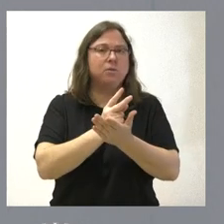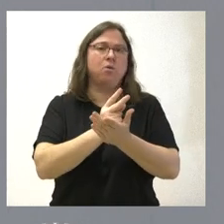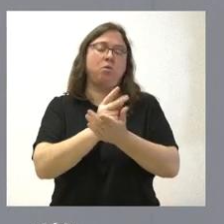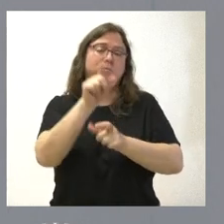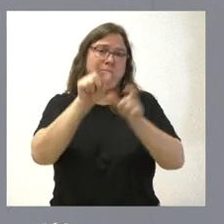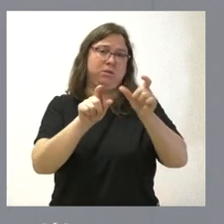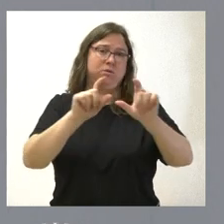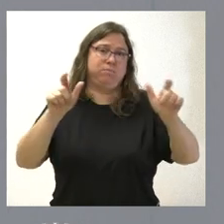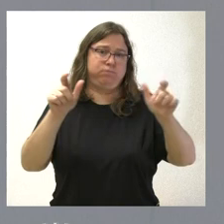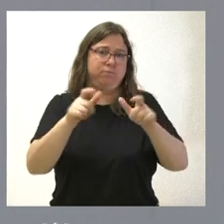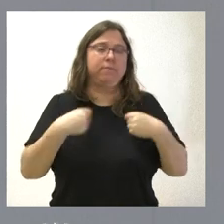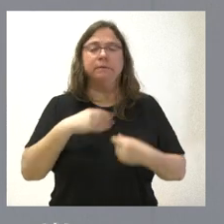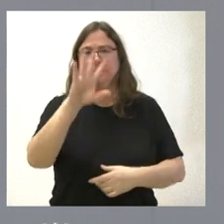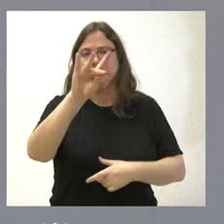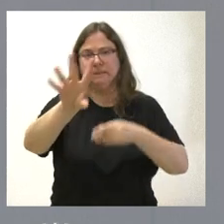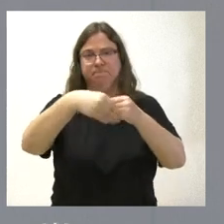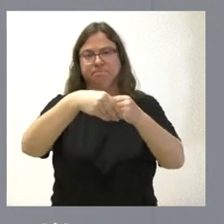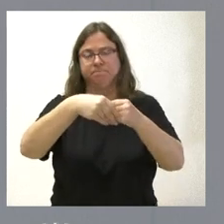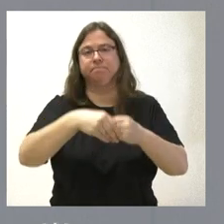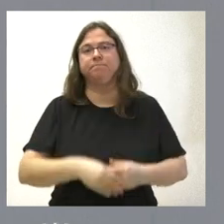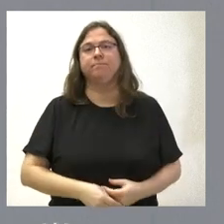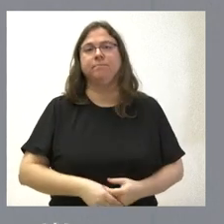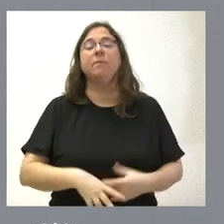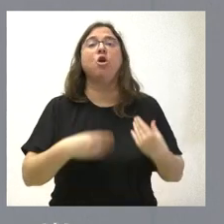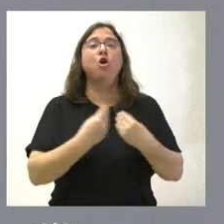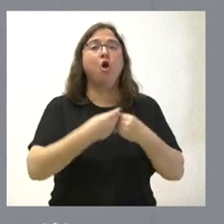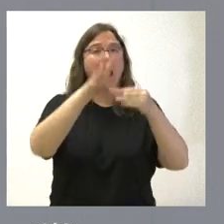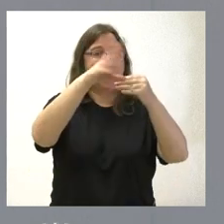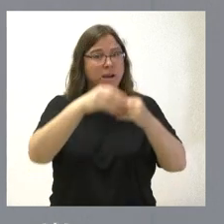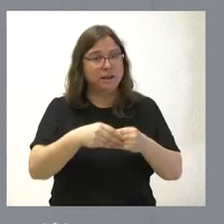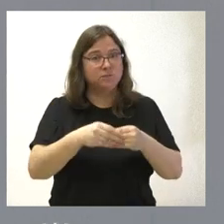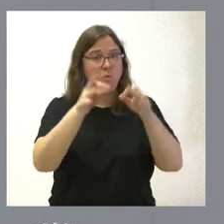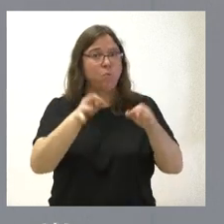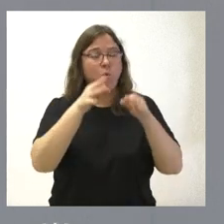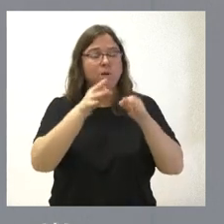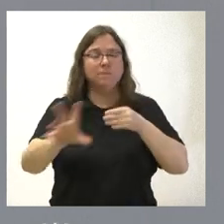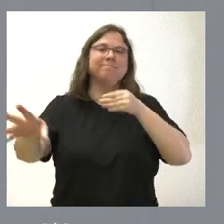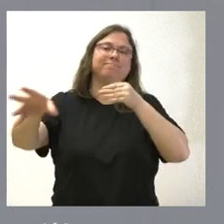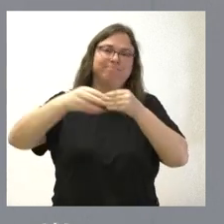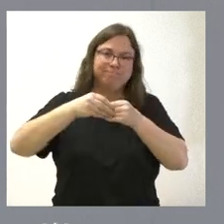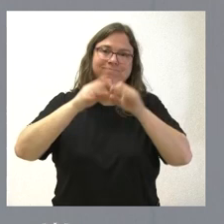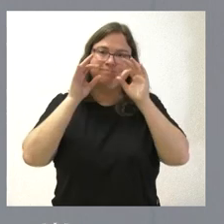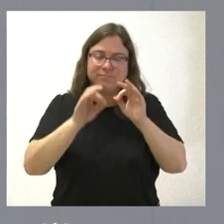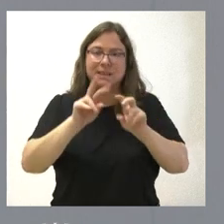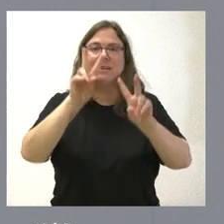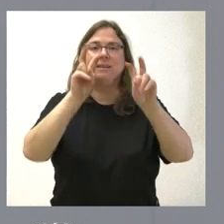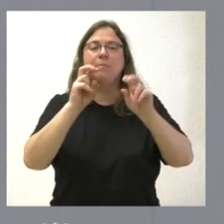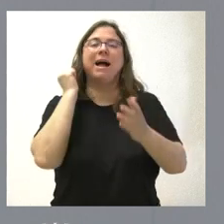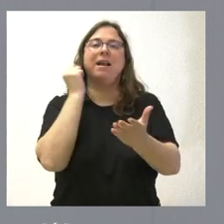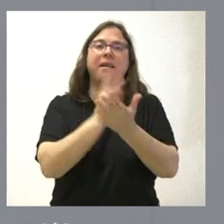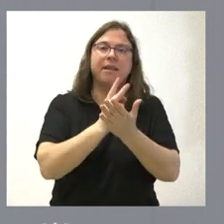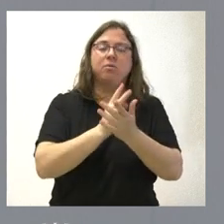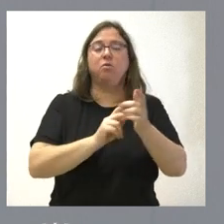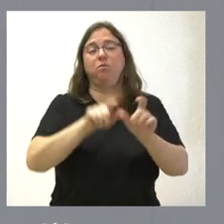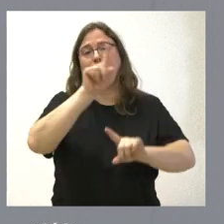presupuesto de la comunidad sí presentaremos junto a los anexos que acompañan al presupuesto de la comunidad un anexo sobre el reto demográfico